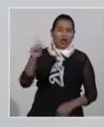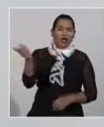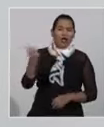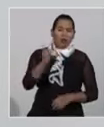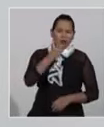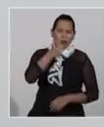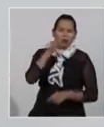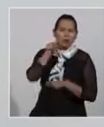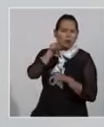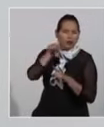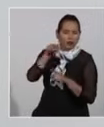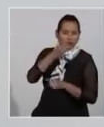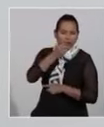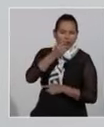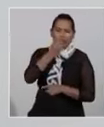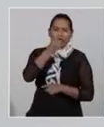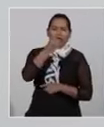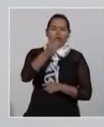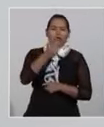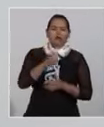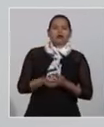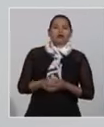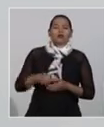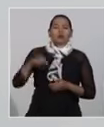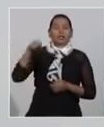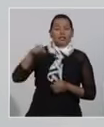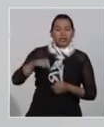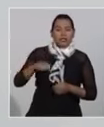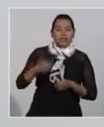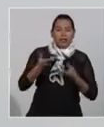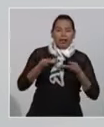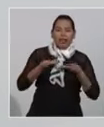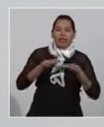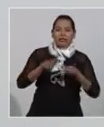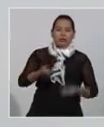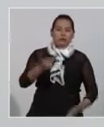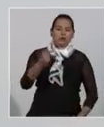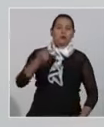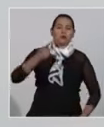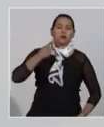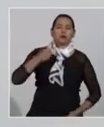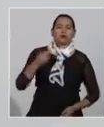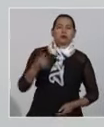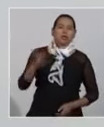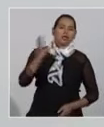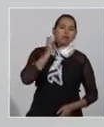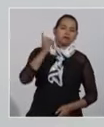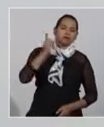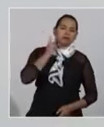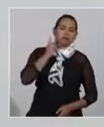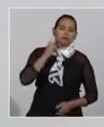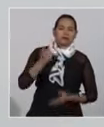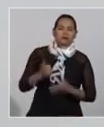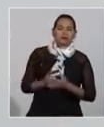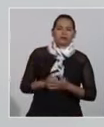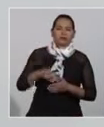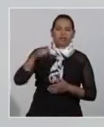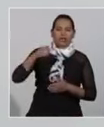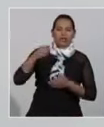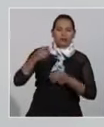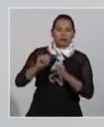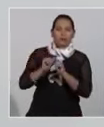inversión en la capital de acuerdo al reporte del ejercicio de gasto público del Congreso del Estado. Durante los sexenios del PAN,